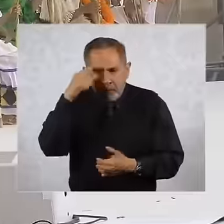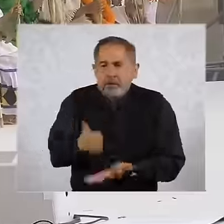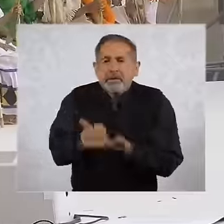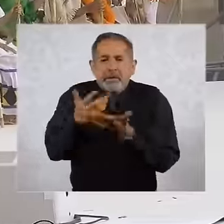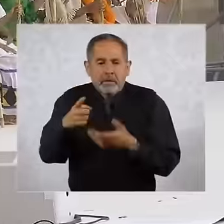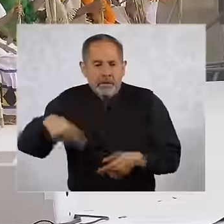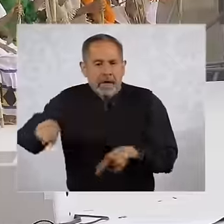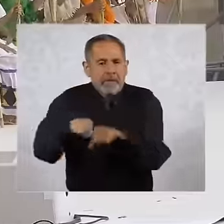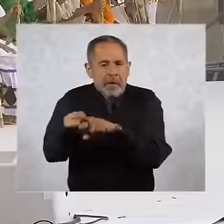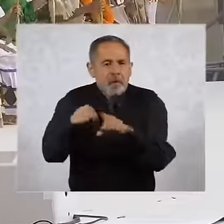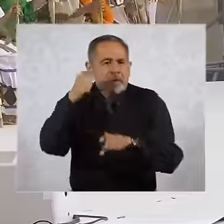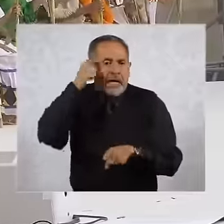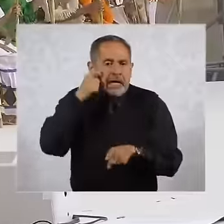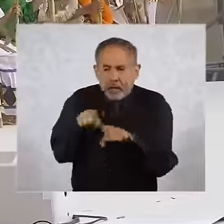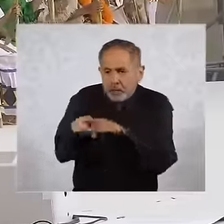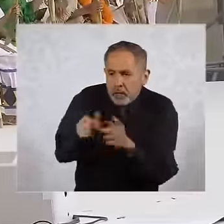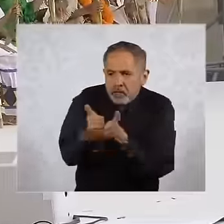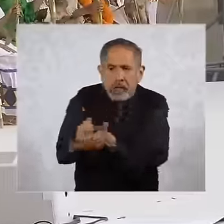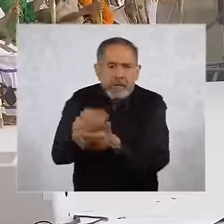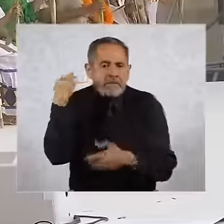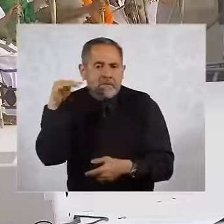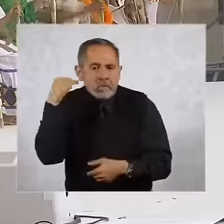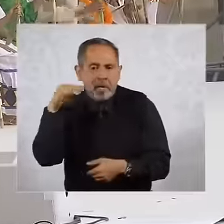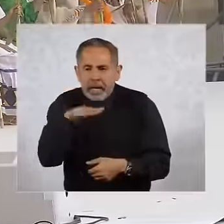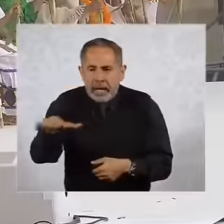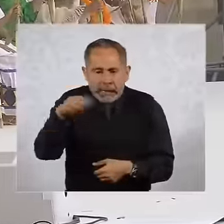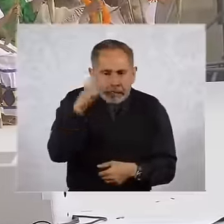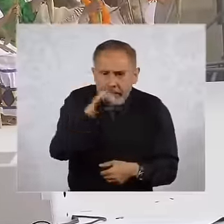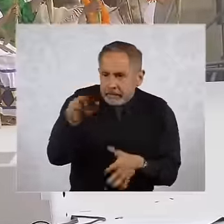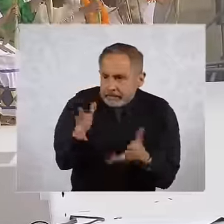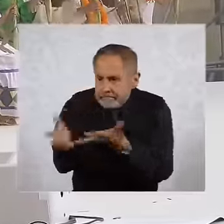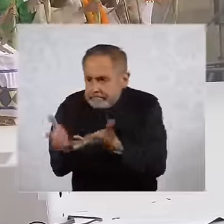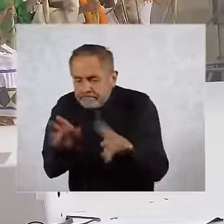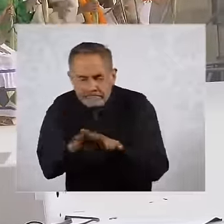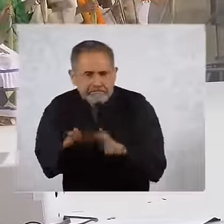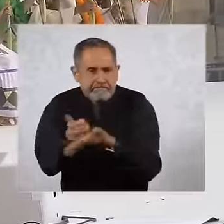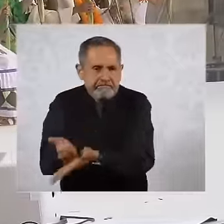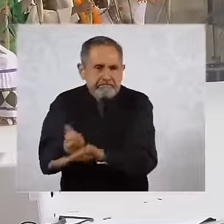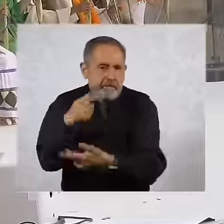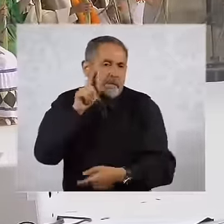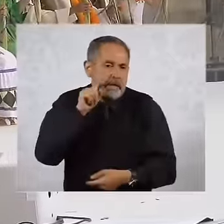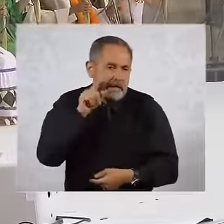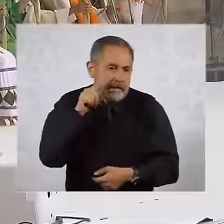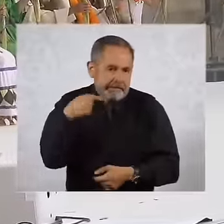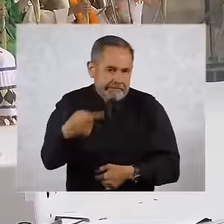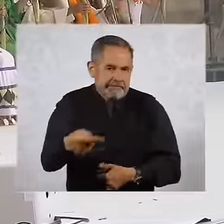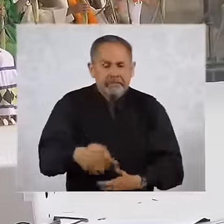hermanos de Guerrero y de Michoacán.